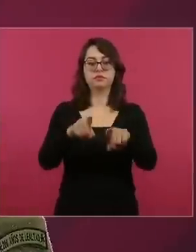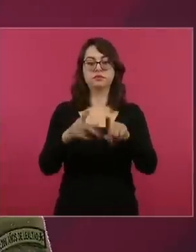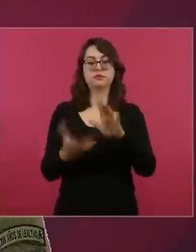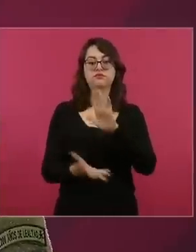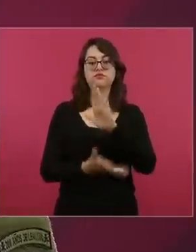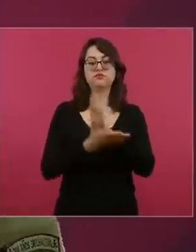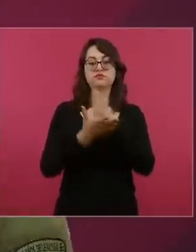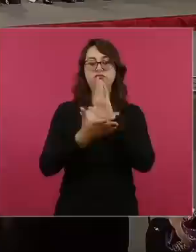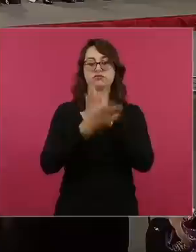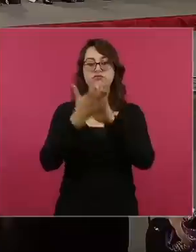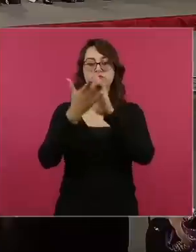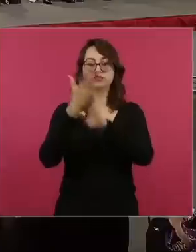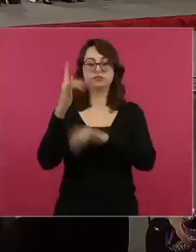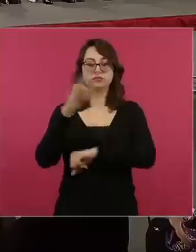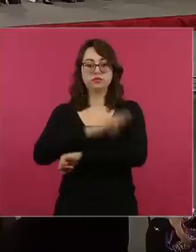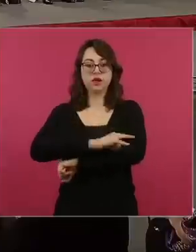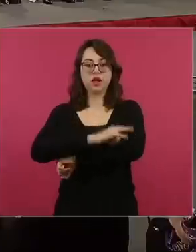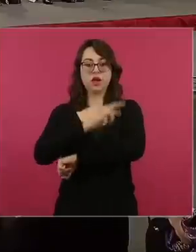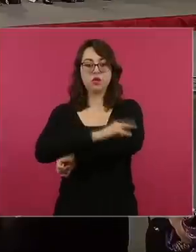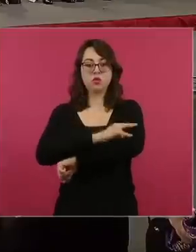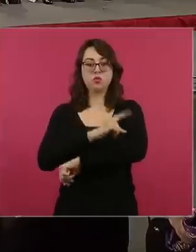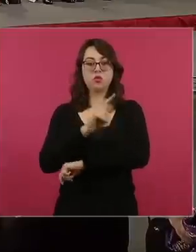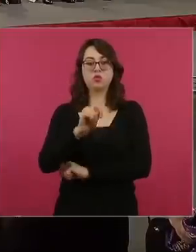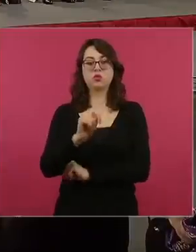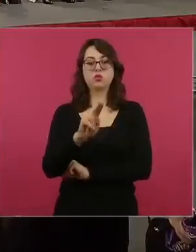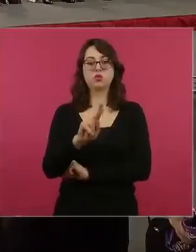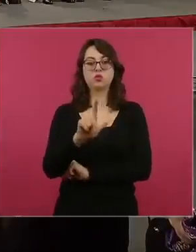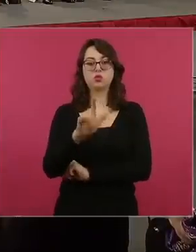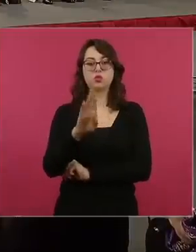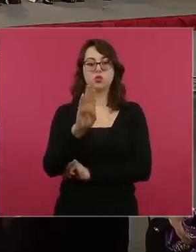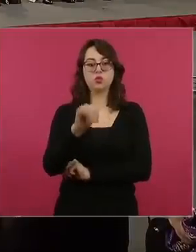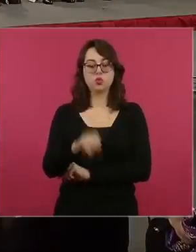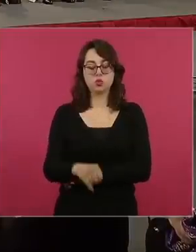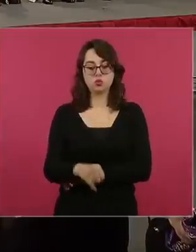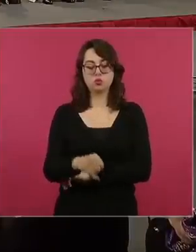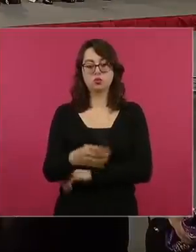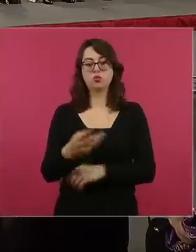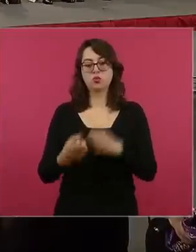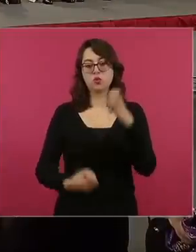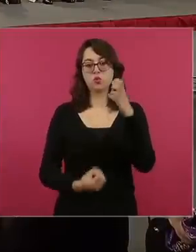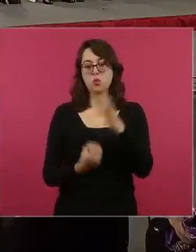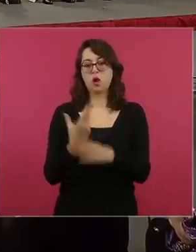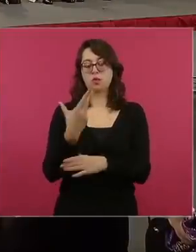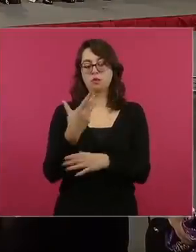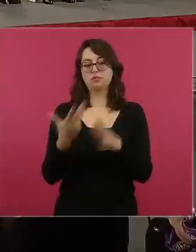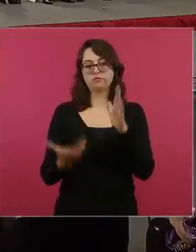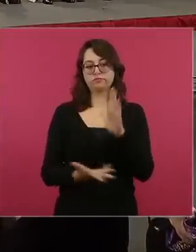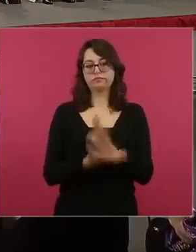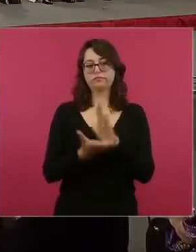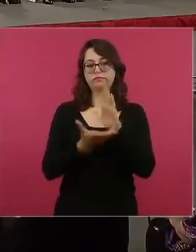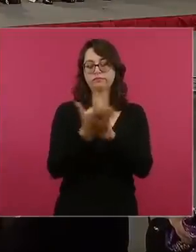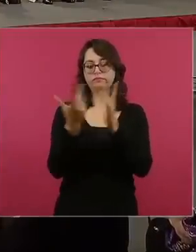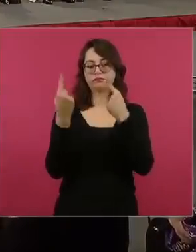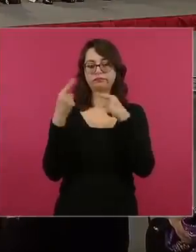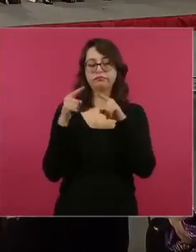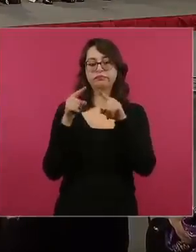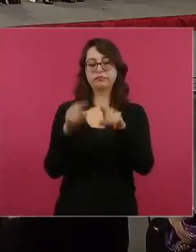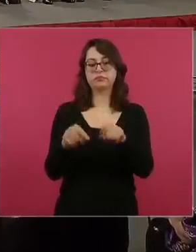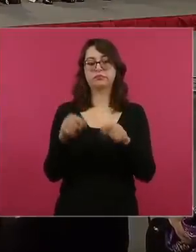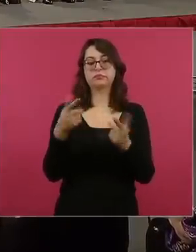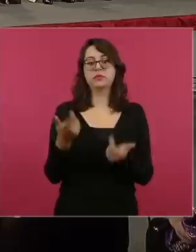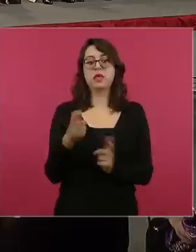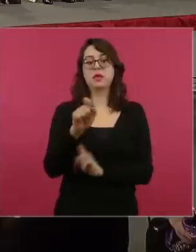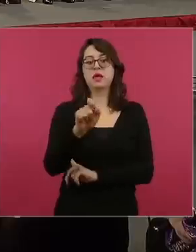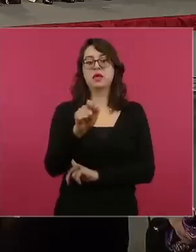de Yucatán el Aeropuerto Internacional de Tulum Felipe Carrillo Puerto. Este aeropuerto está situado a 26